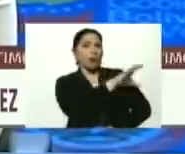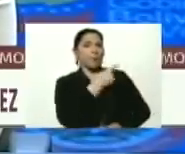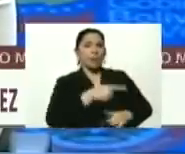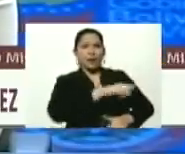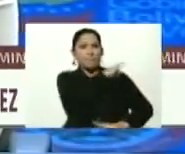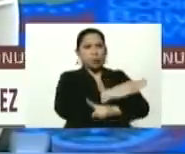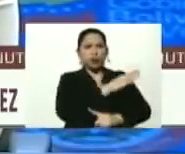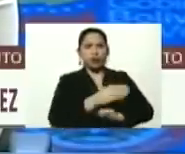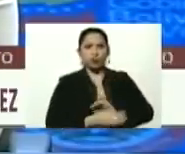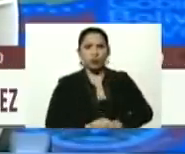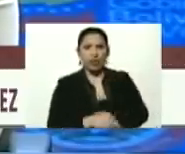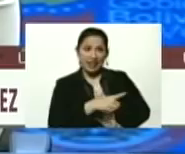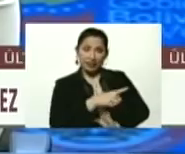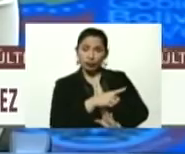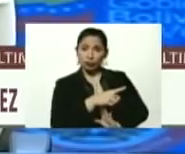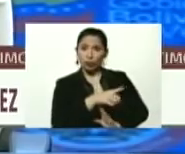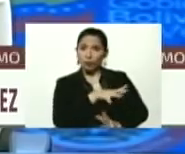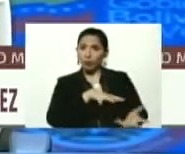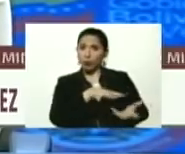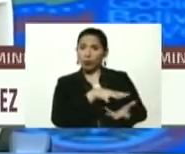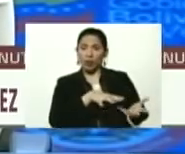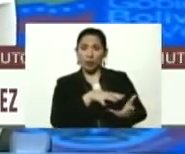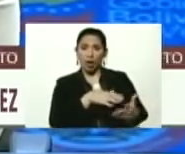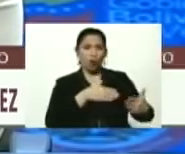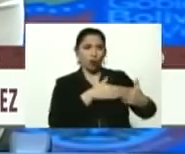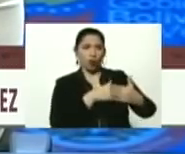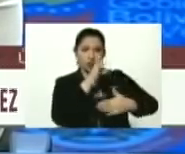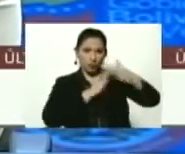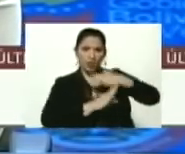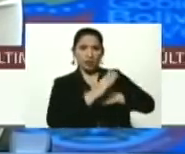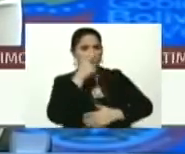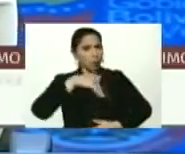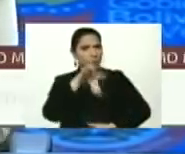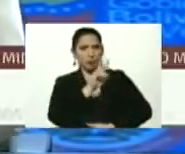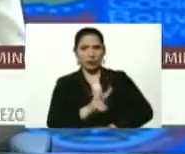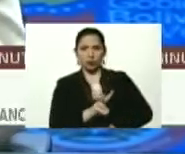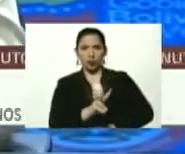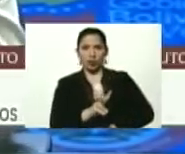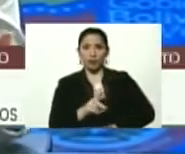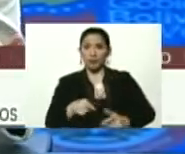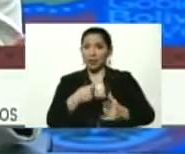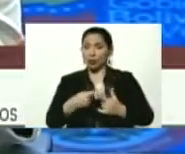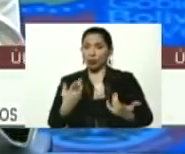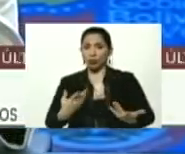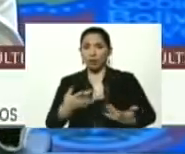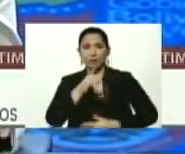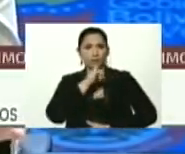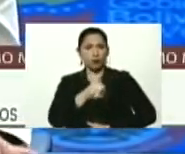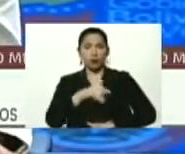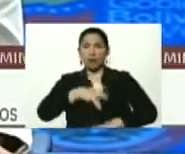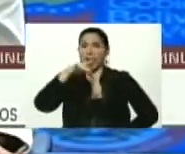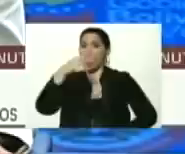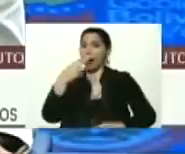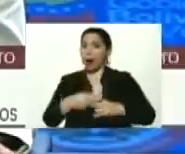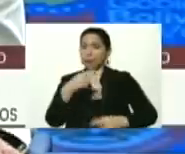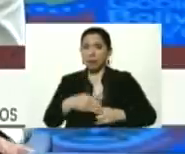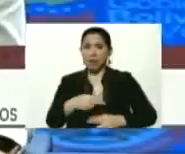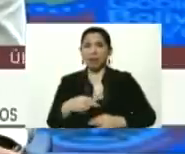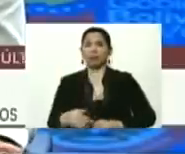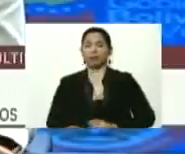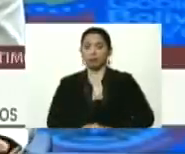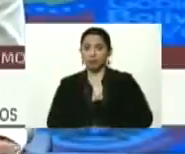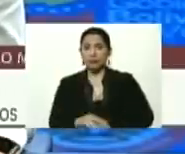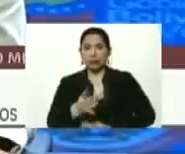castigar justamente estos crímenes contra el noble pueblo venezolano. Así que es información muy grave.